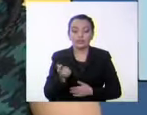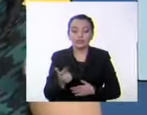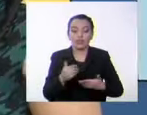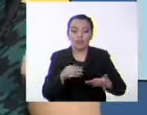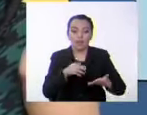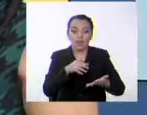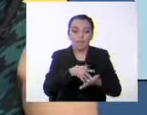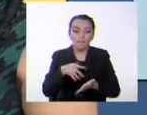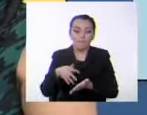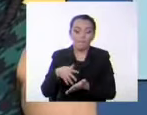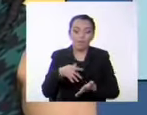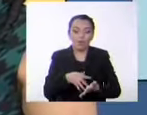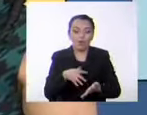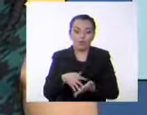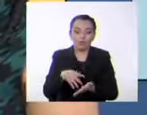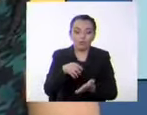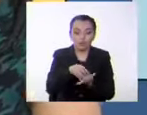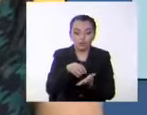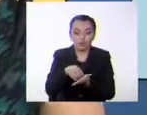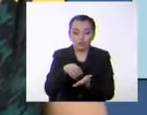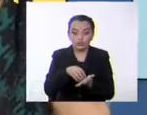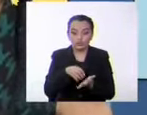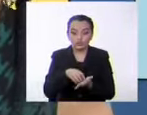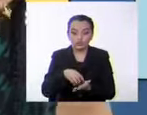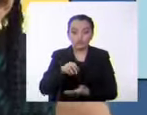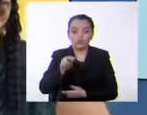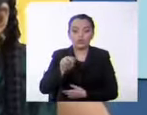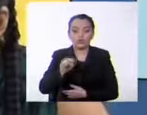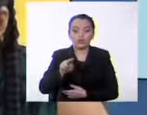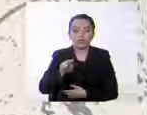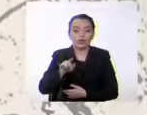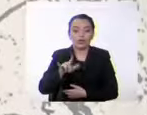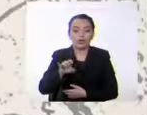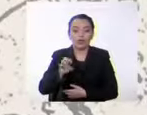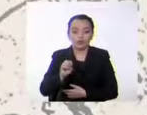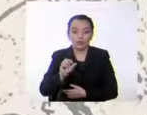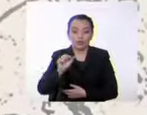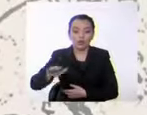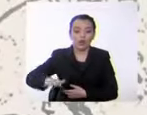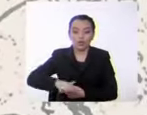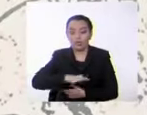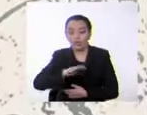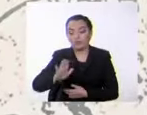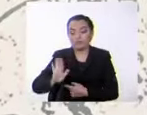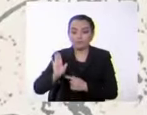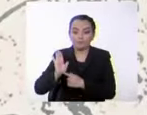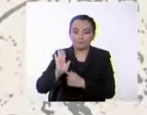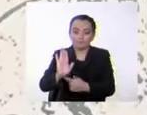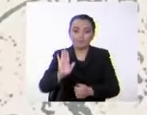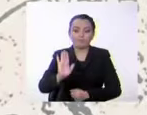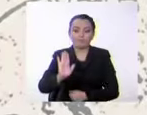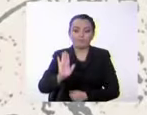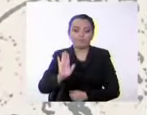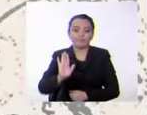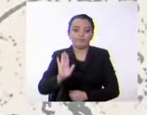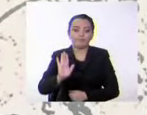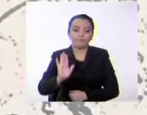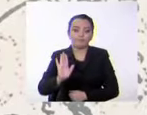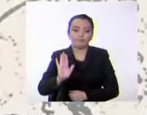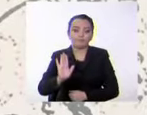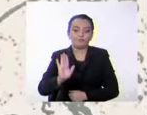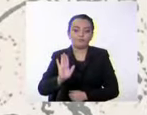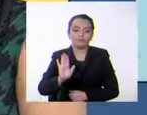o el municipio de Naulingo. Ahí había un centro ceremonial y aquí en la esquina está representado, y